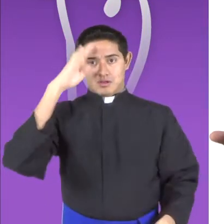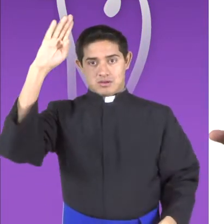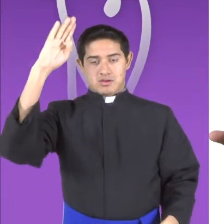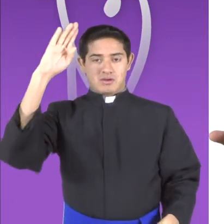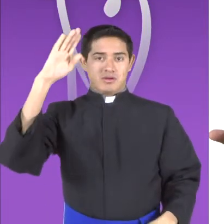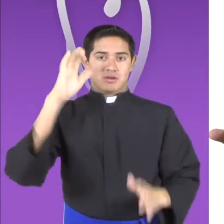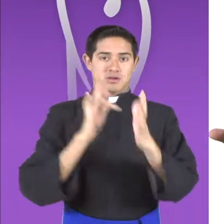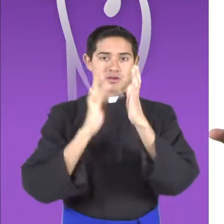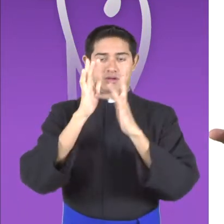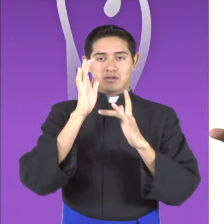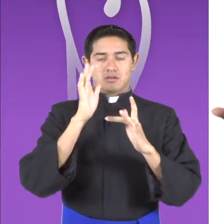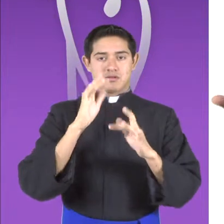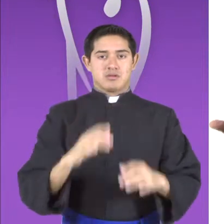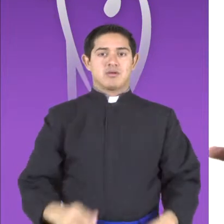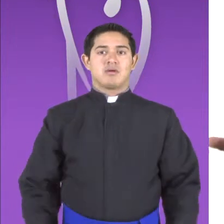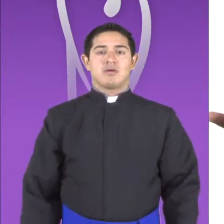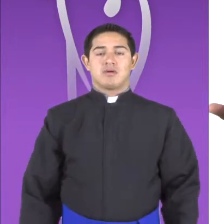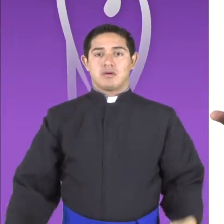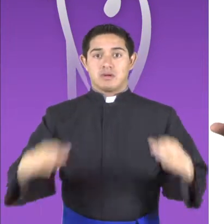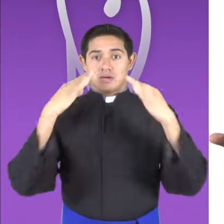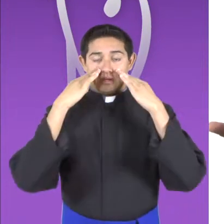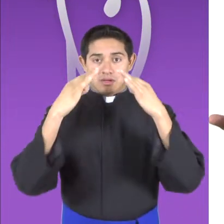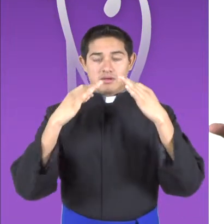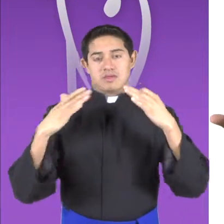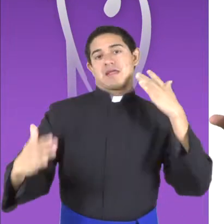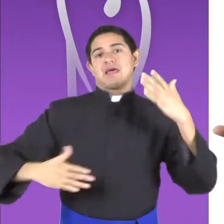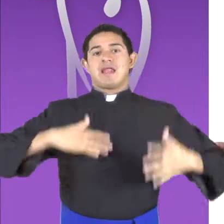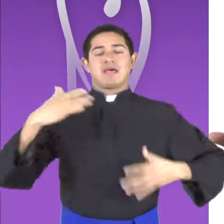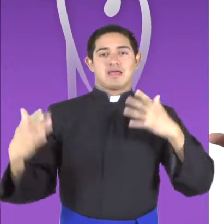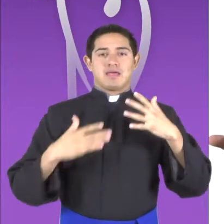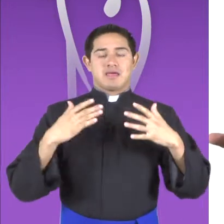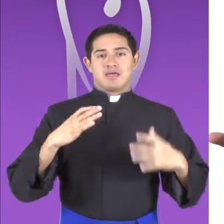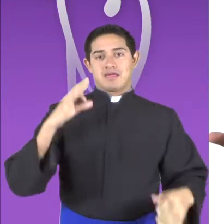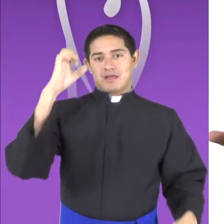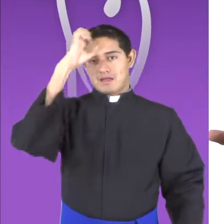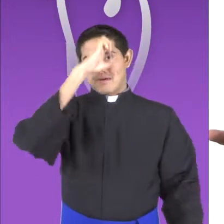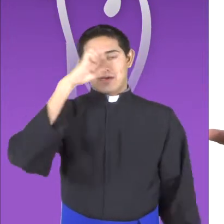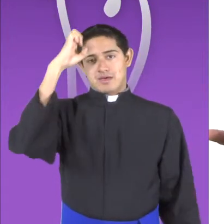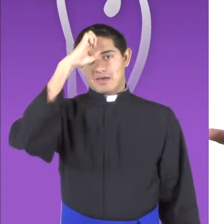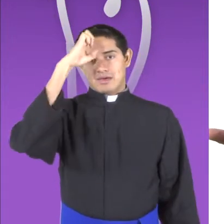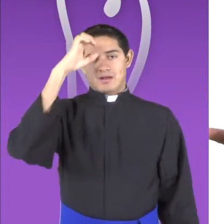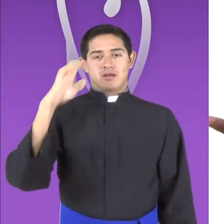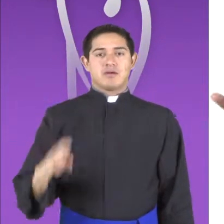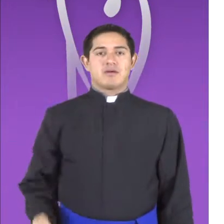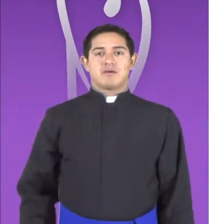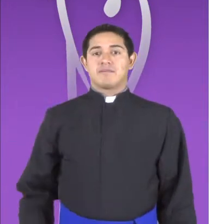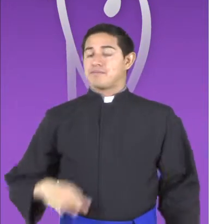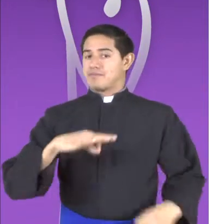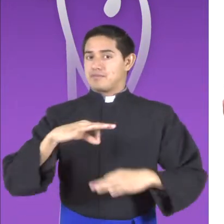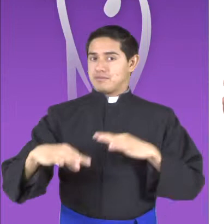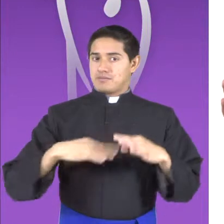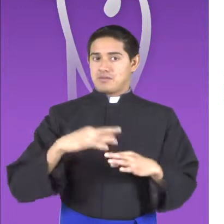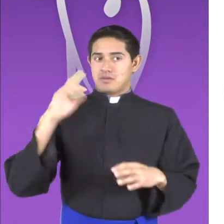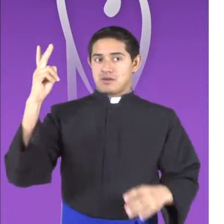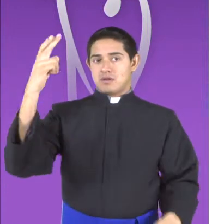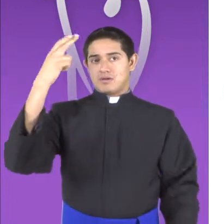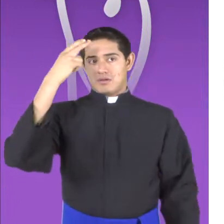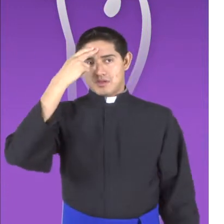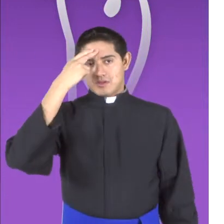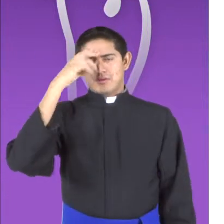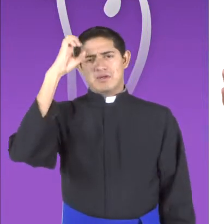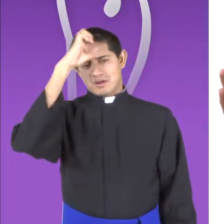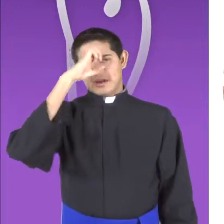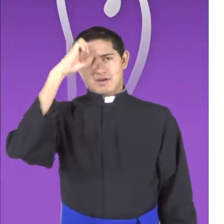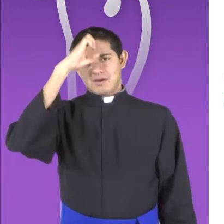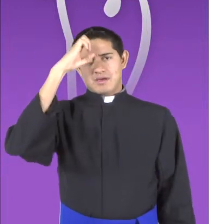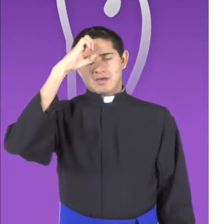Jesús, testigo de la alegría del Evangelio. Todos recordamos aquella cita